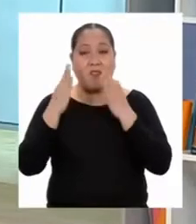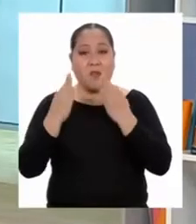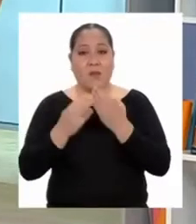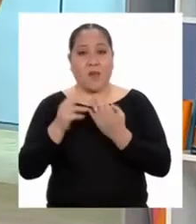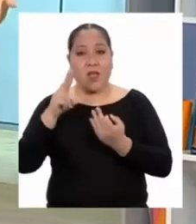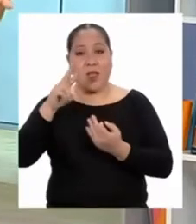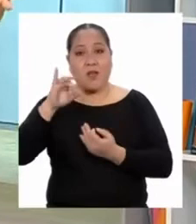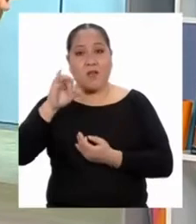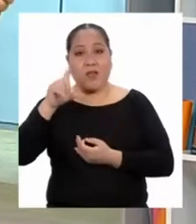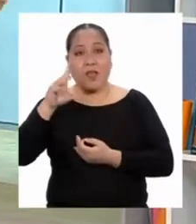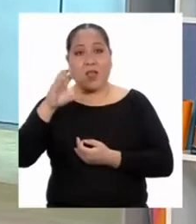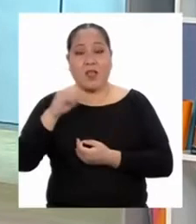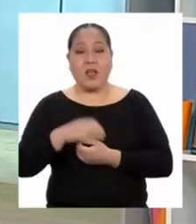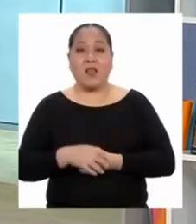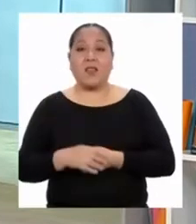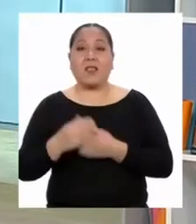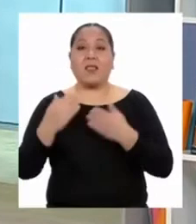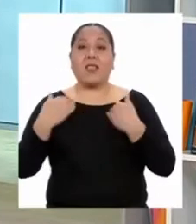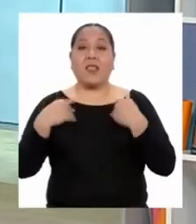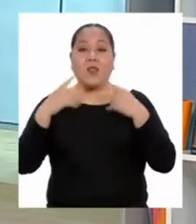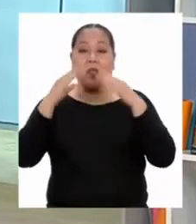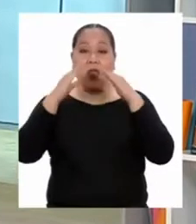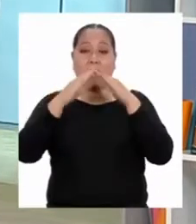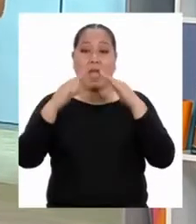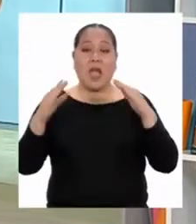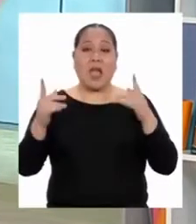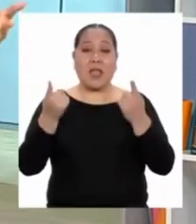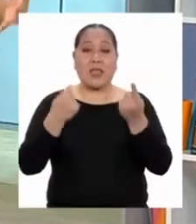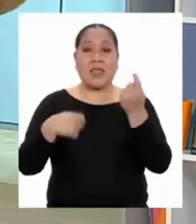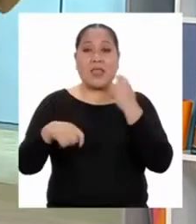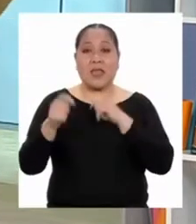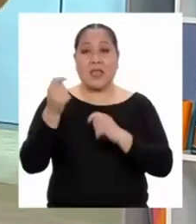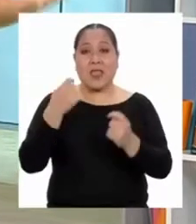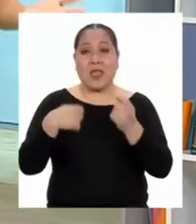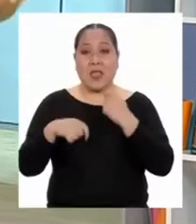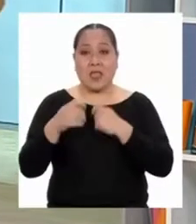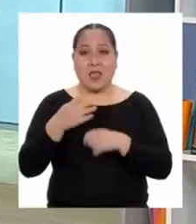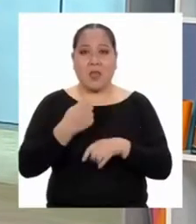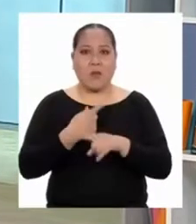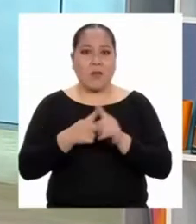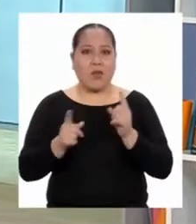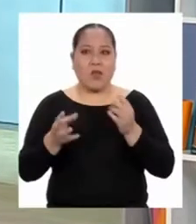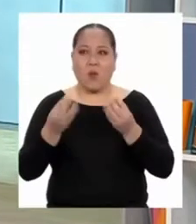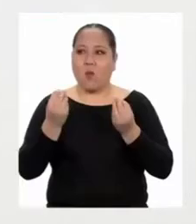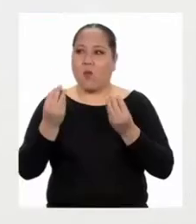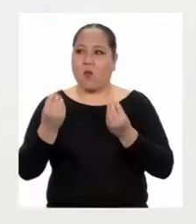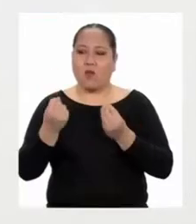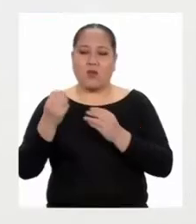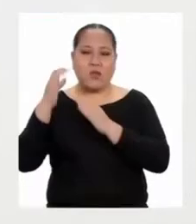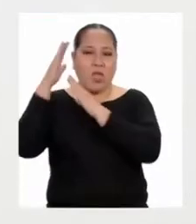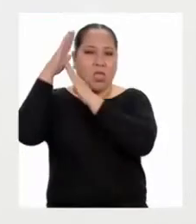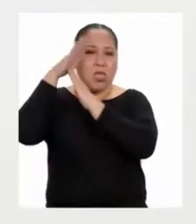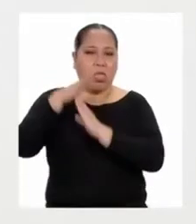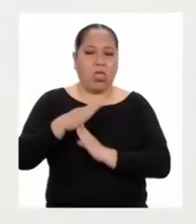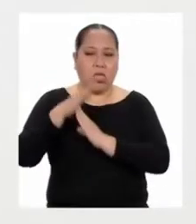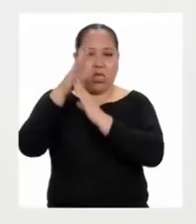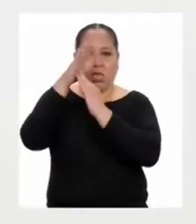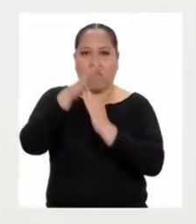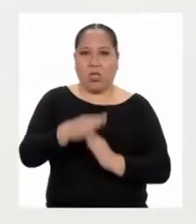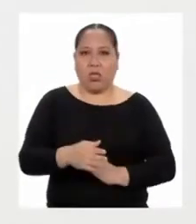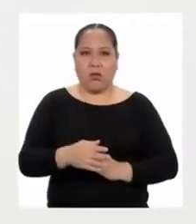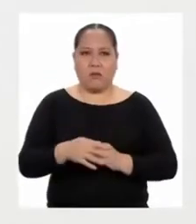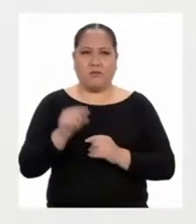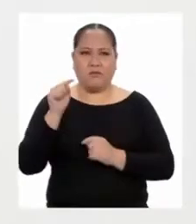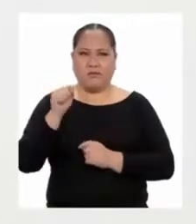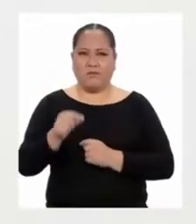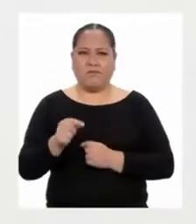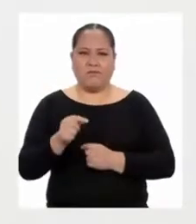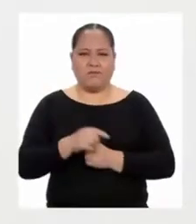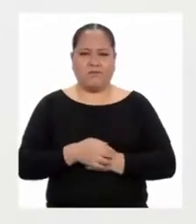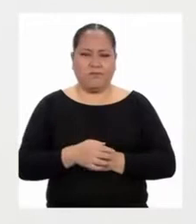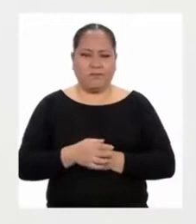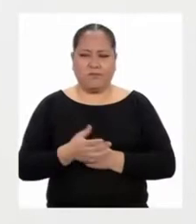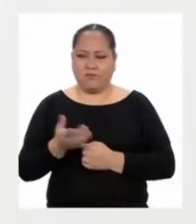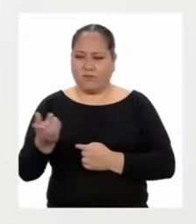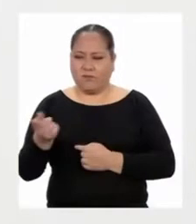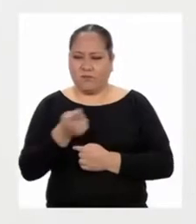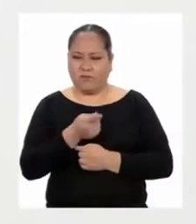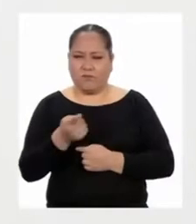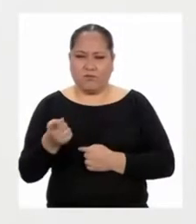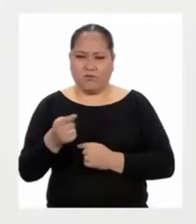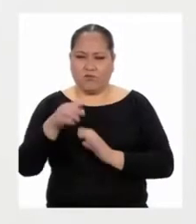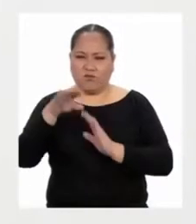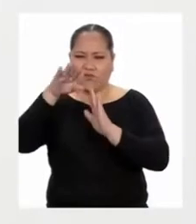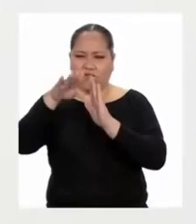una tienda de abarrotes. Les va bien, pero cuánta discriminación sufrieron. Ese trato discriminatorio debe